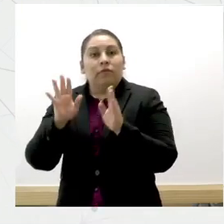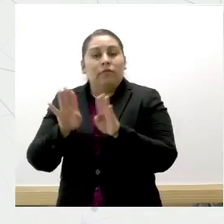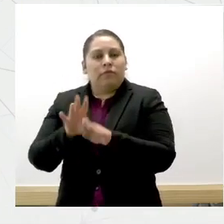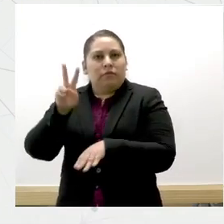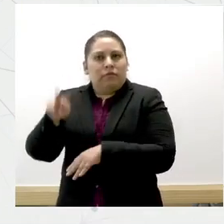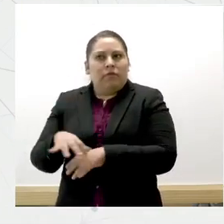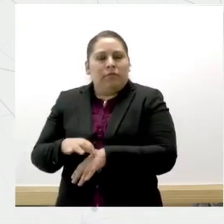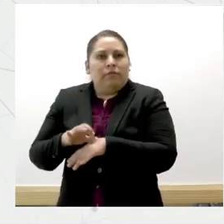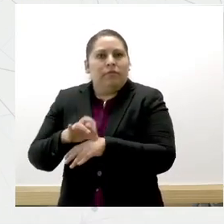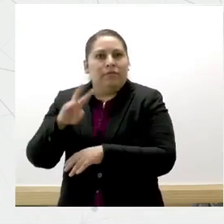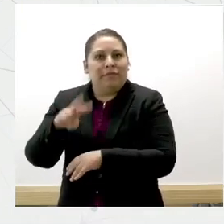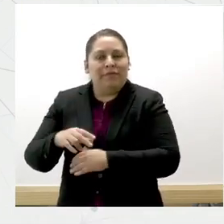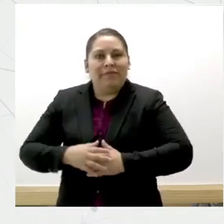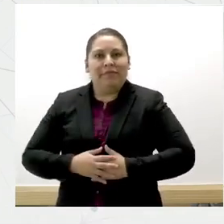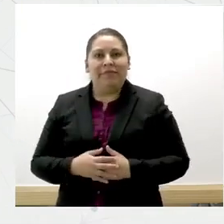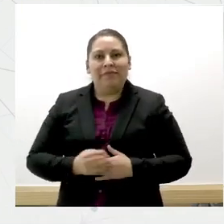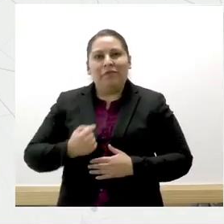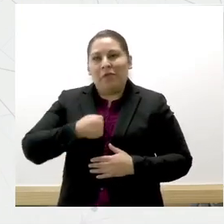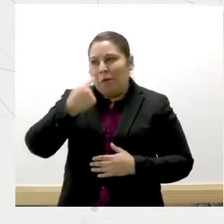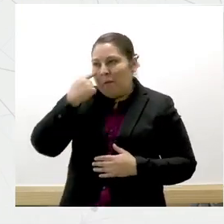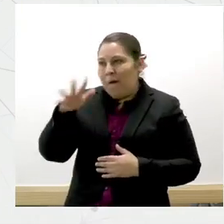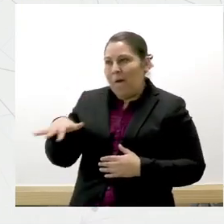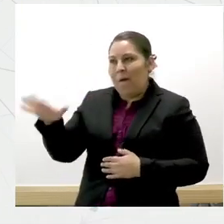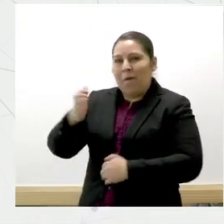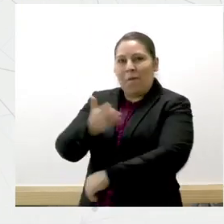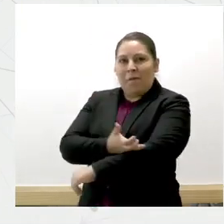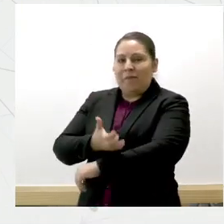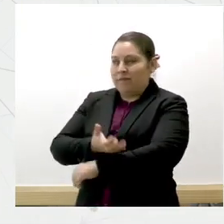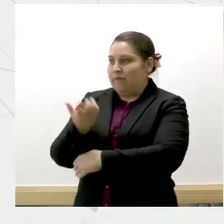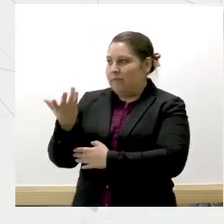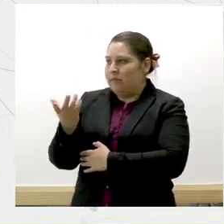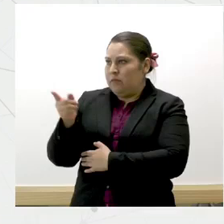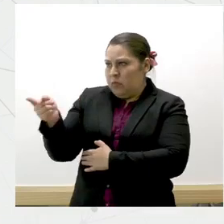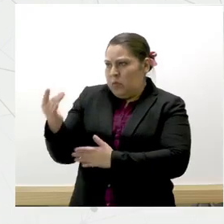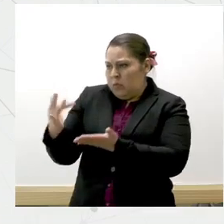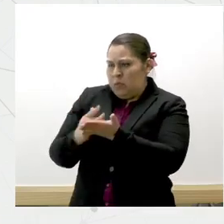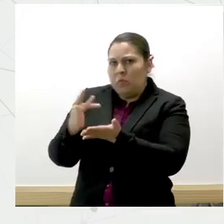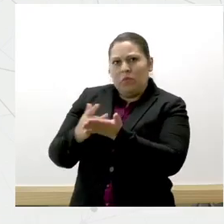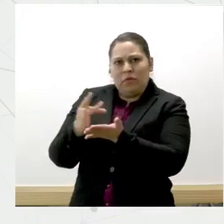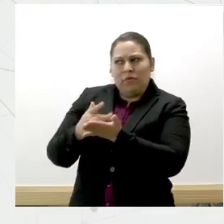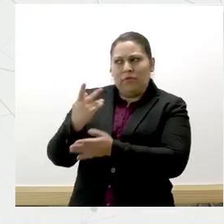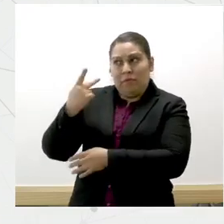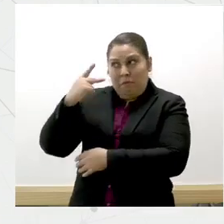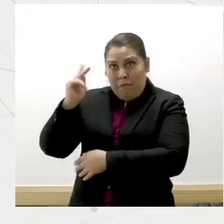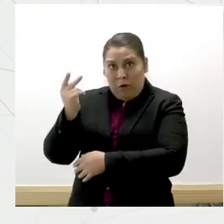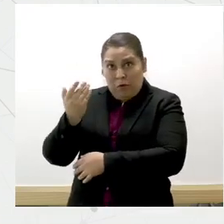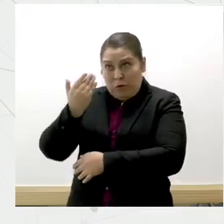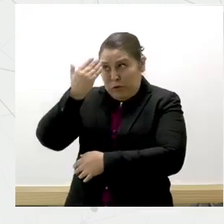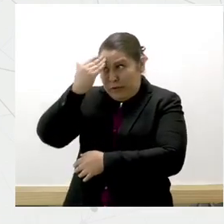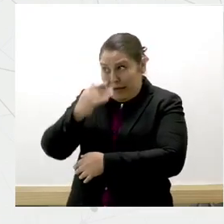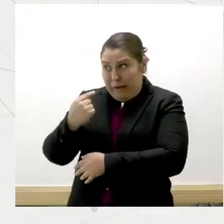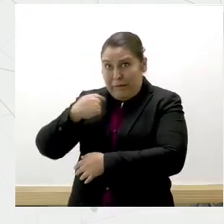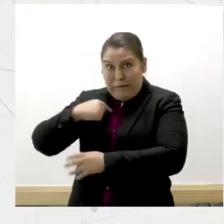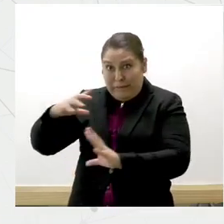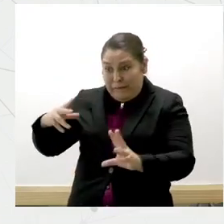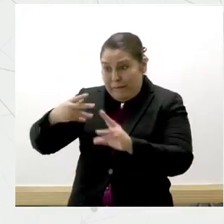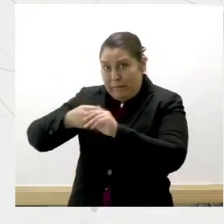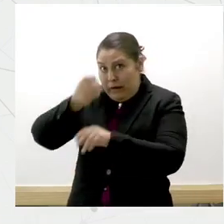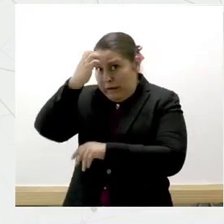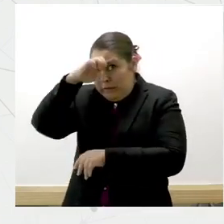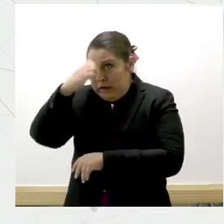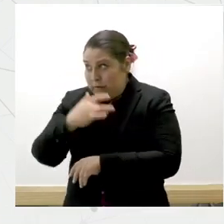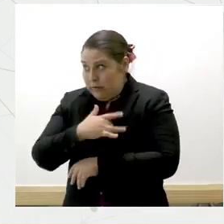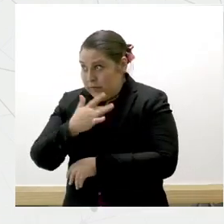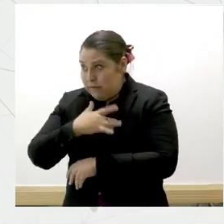Yo siempre digo a compañeros, digo, tú puedes apoyarme, pero nunca vas a saber lo que yo he pasado, ni vas a sentir lo que es estar en la piel